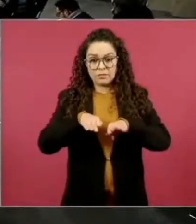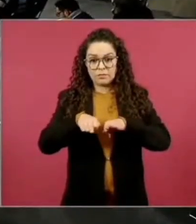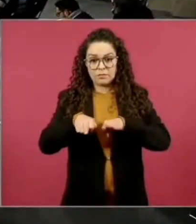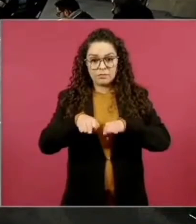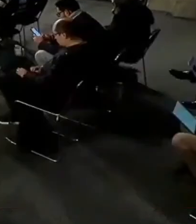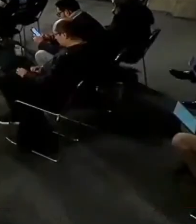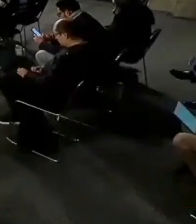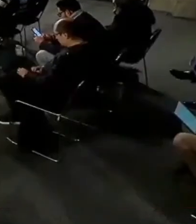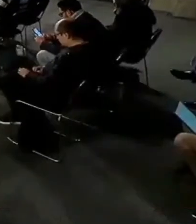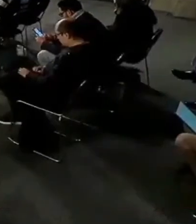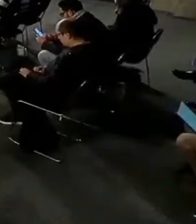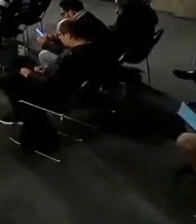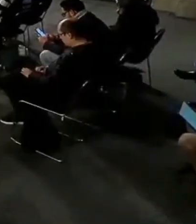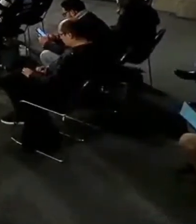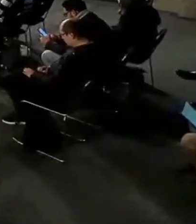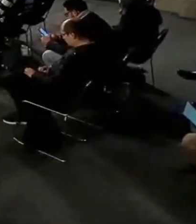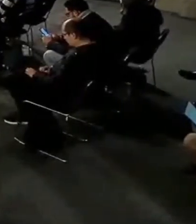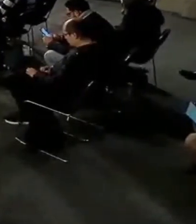que laboran en el banco,